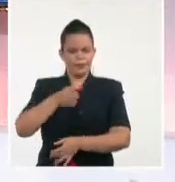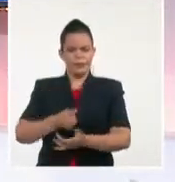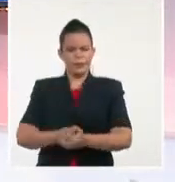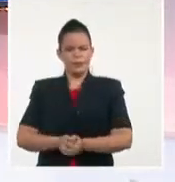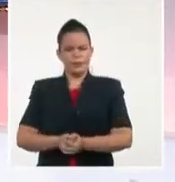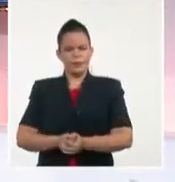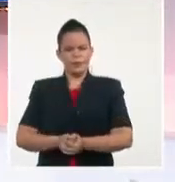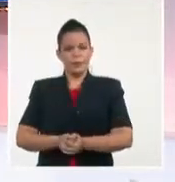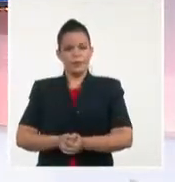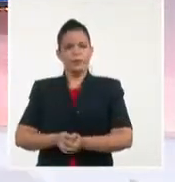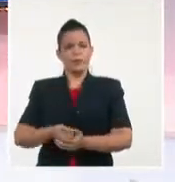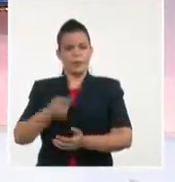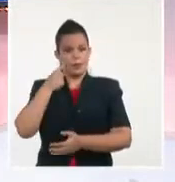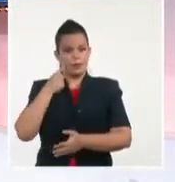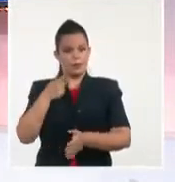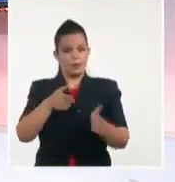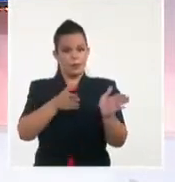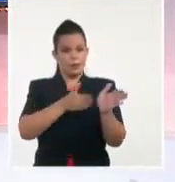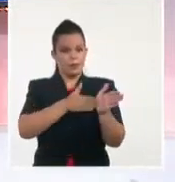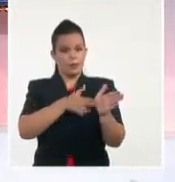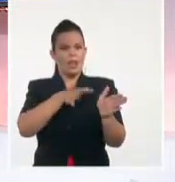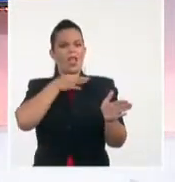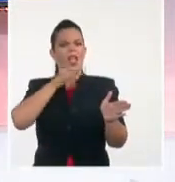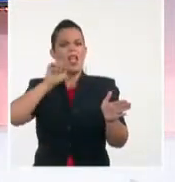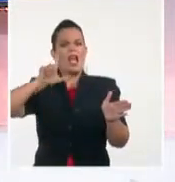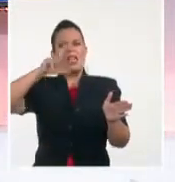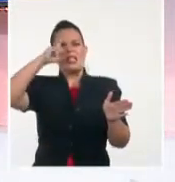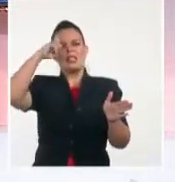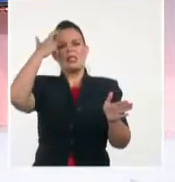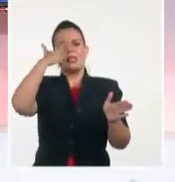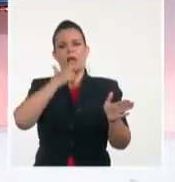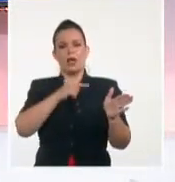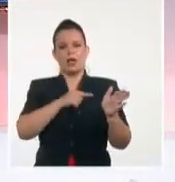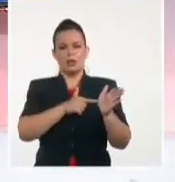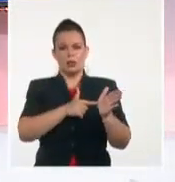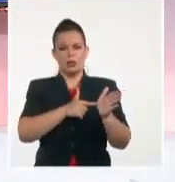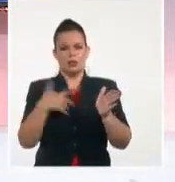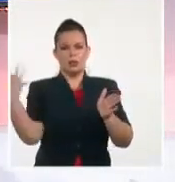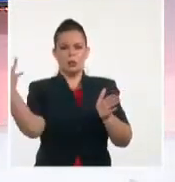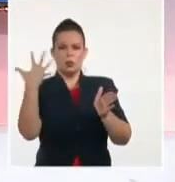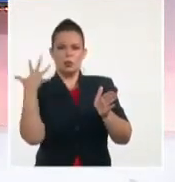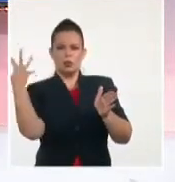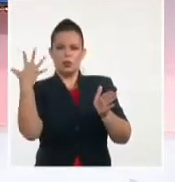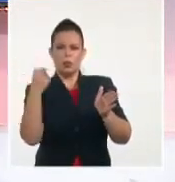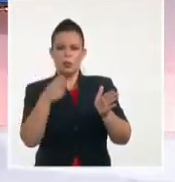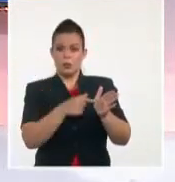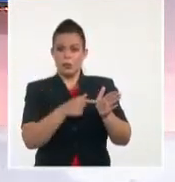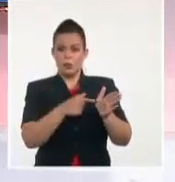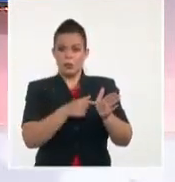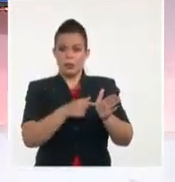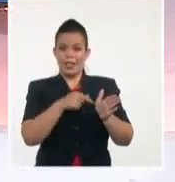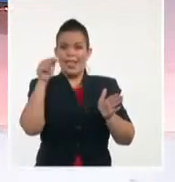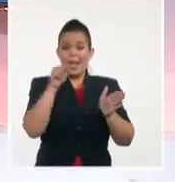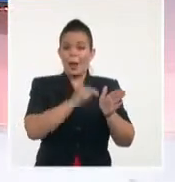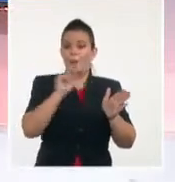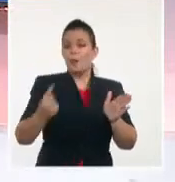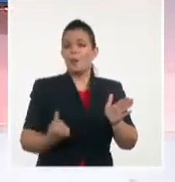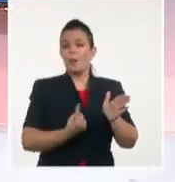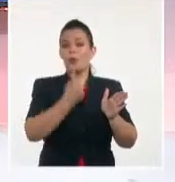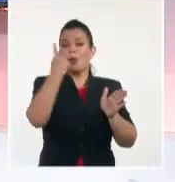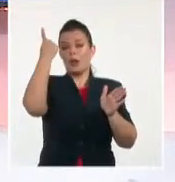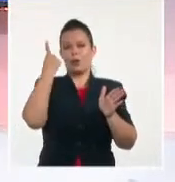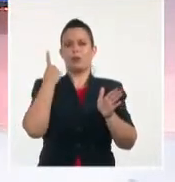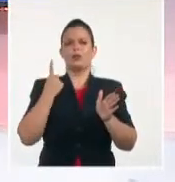Elsa, es el primer organismo ciclónico tropical más temprano en la historia de la